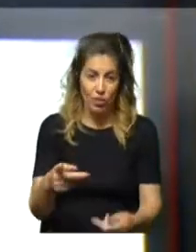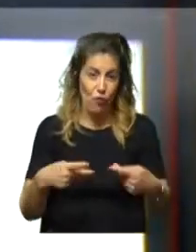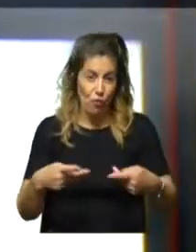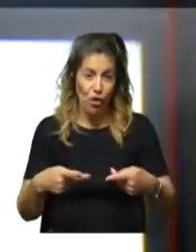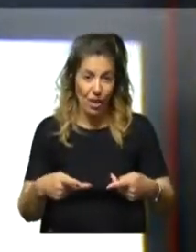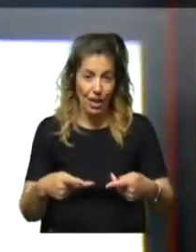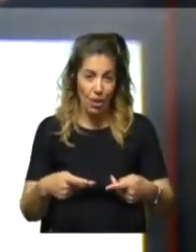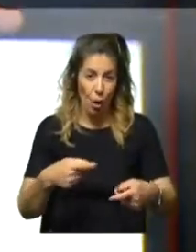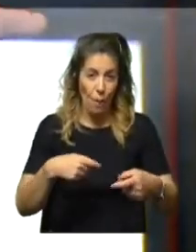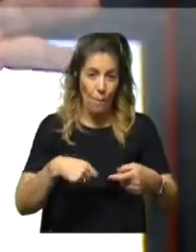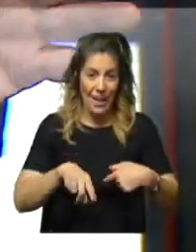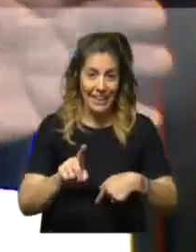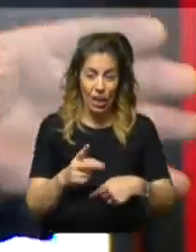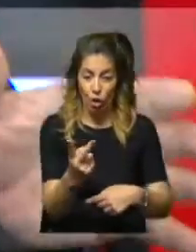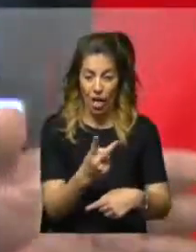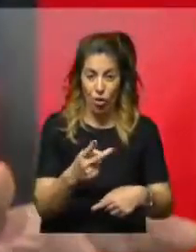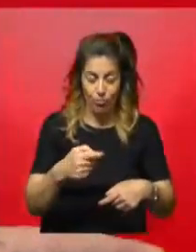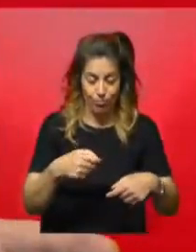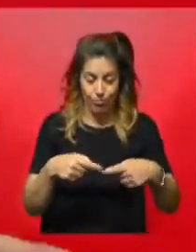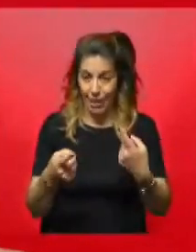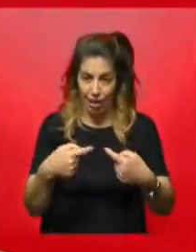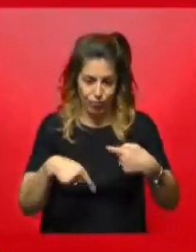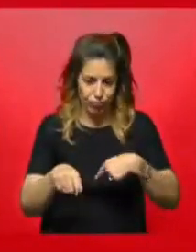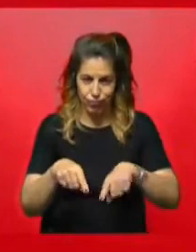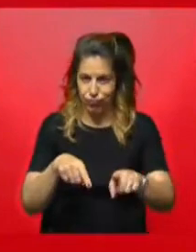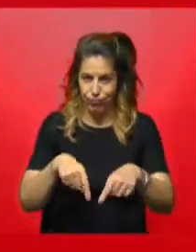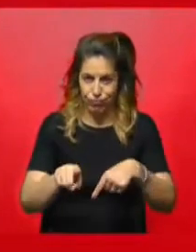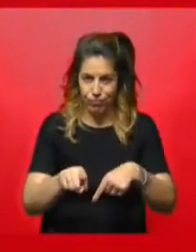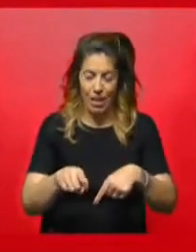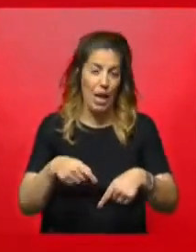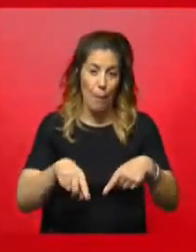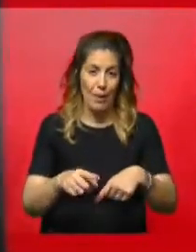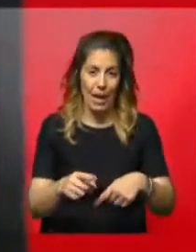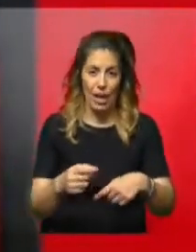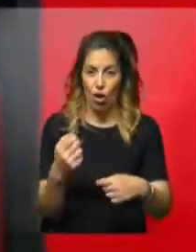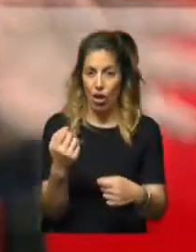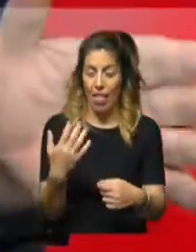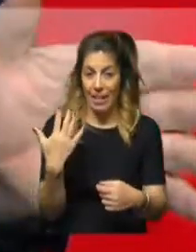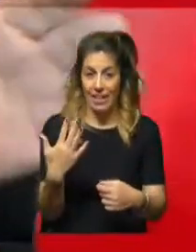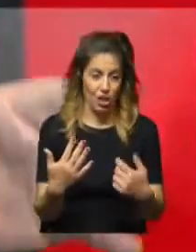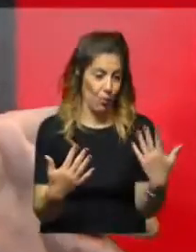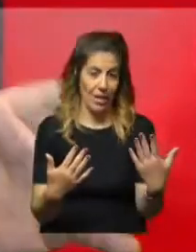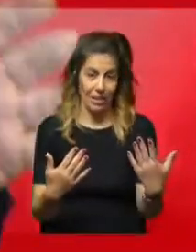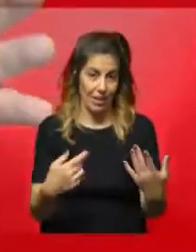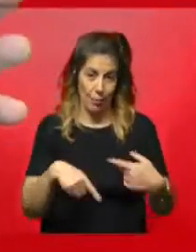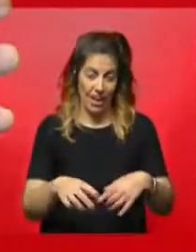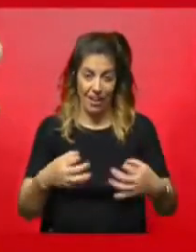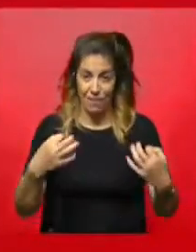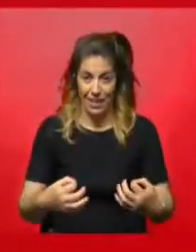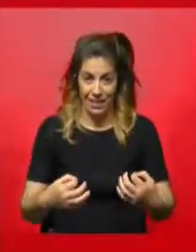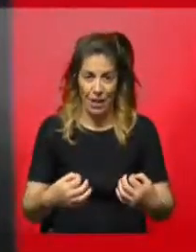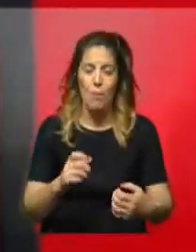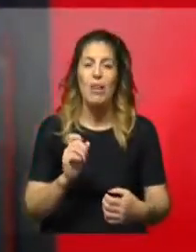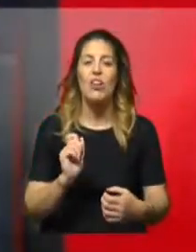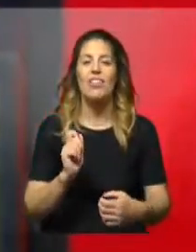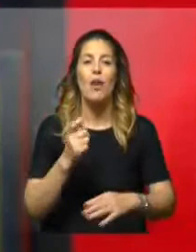patear con las dos piernas sí es Eso es pegarle también con la derecha como con la izquierda Pero sabes quién